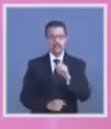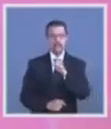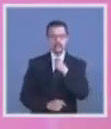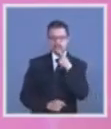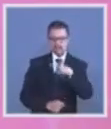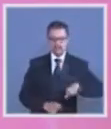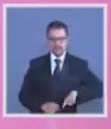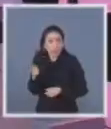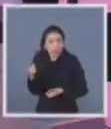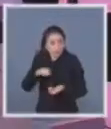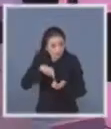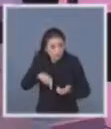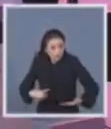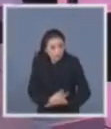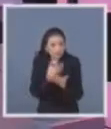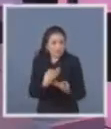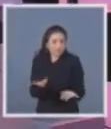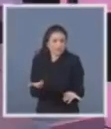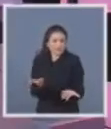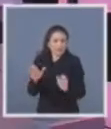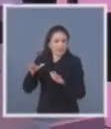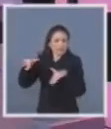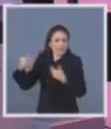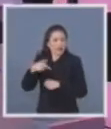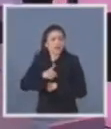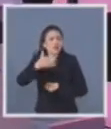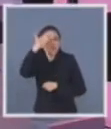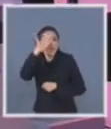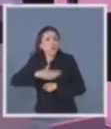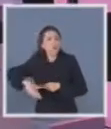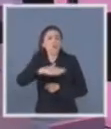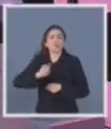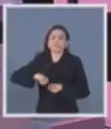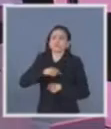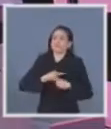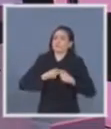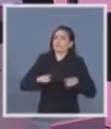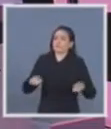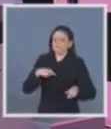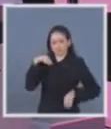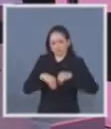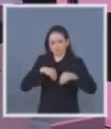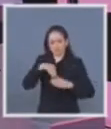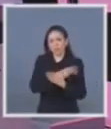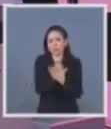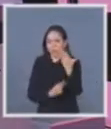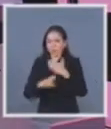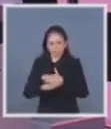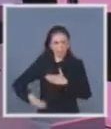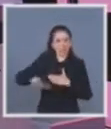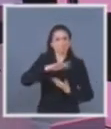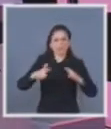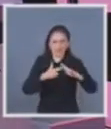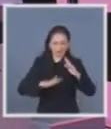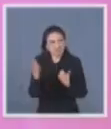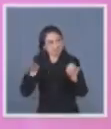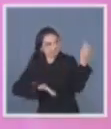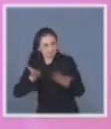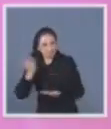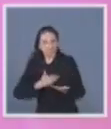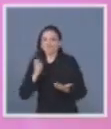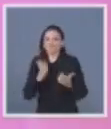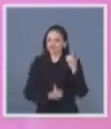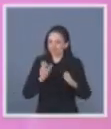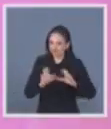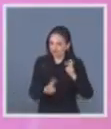y desarrollo regional. Asimismo, dijo que se debe mejorar el sistema jurídico para lograr nuevas inversiones nacionales y extranjeras en el estado.